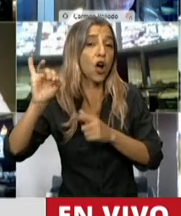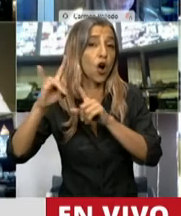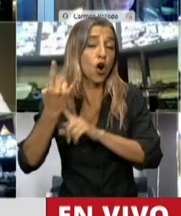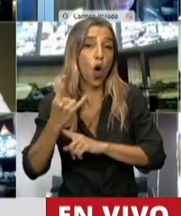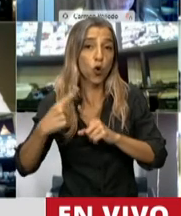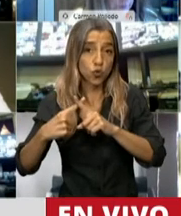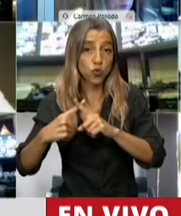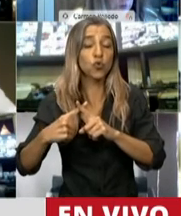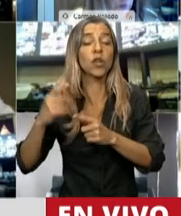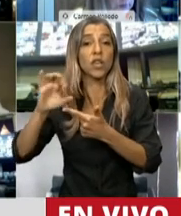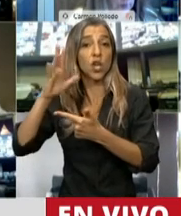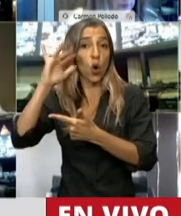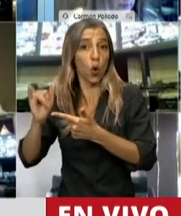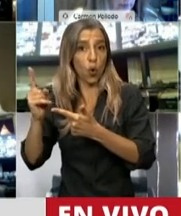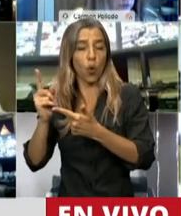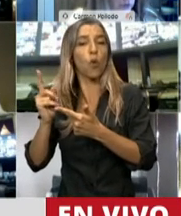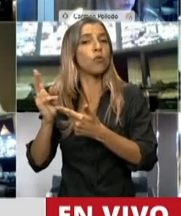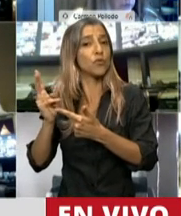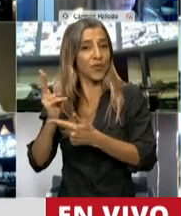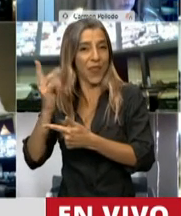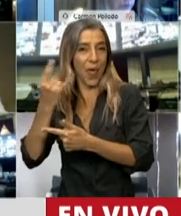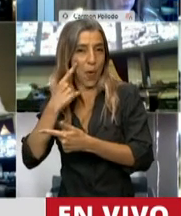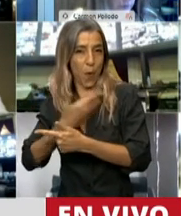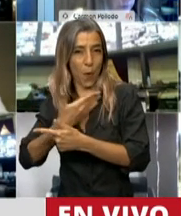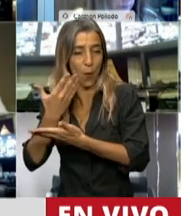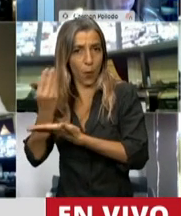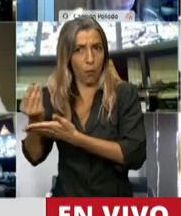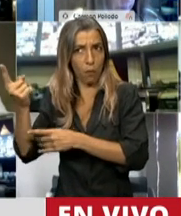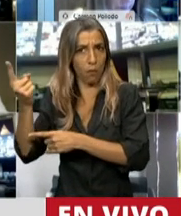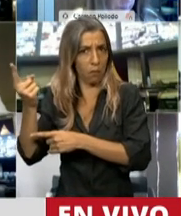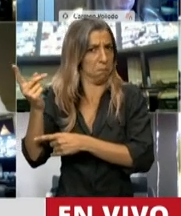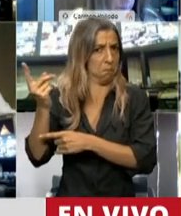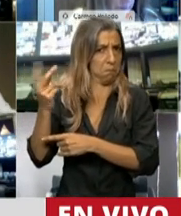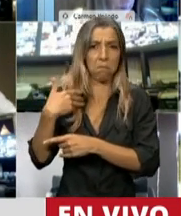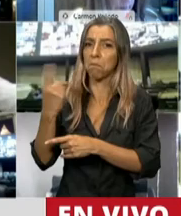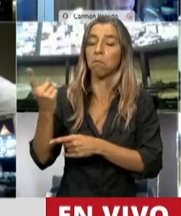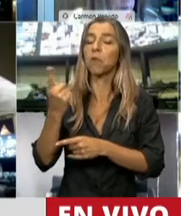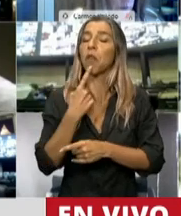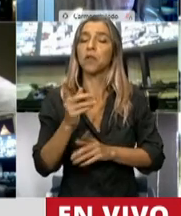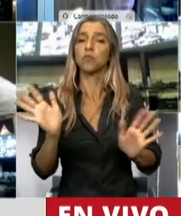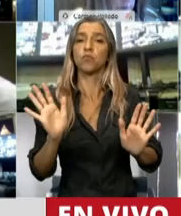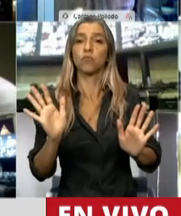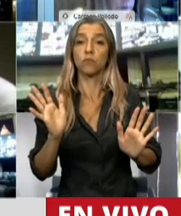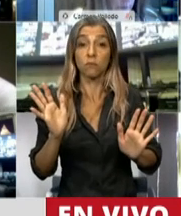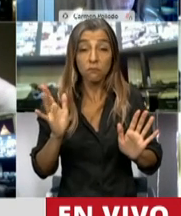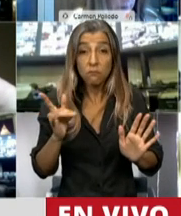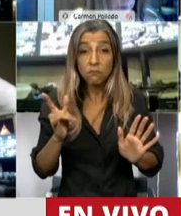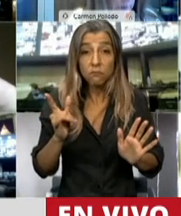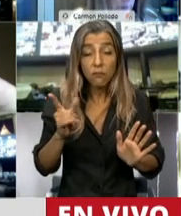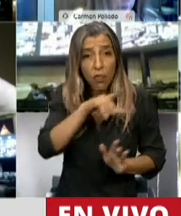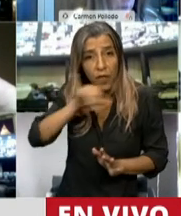cruz desisten de esas querellas nosotros no estamos de acuerdo en que existan